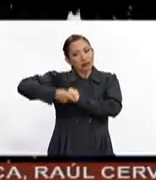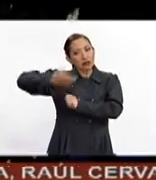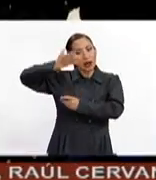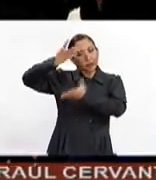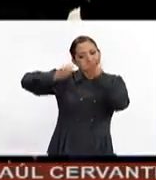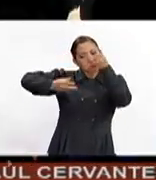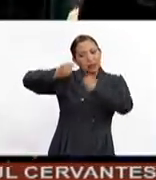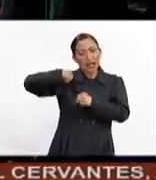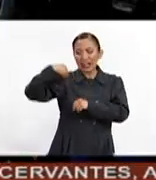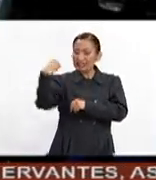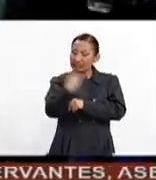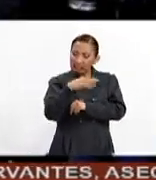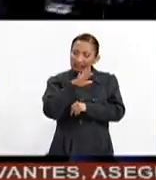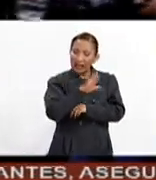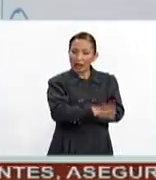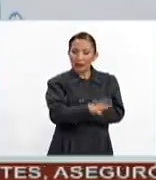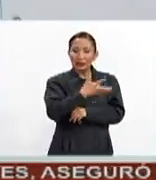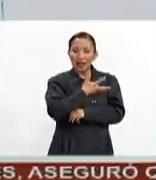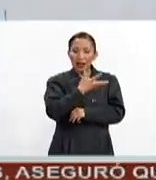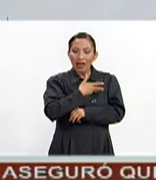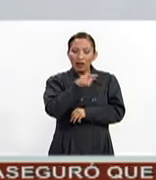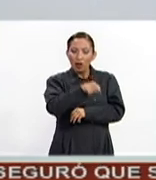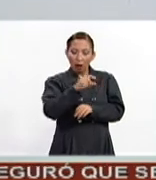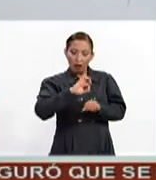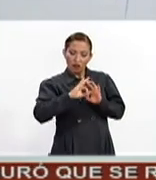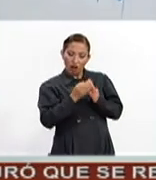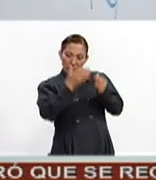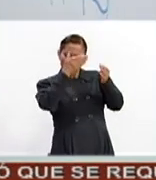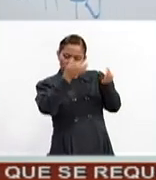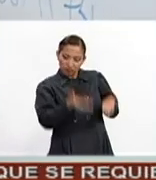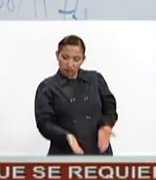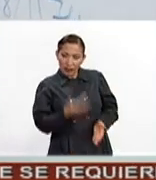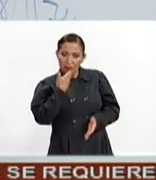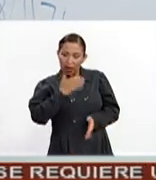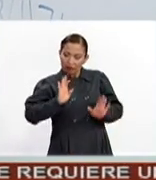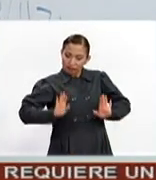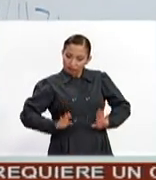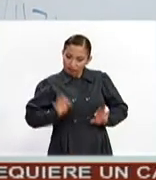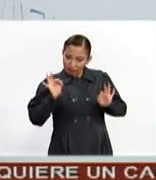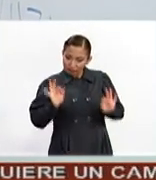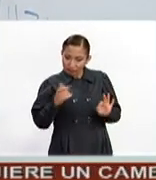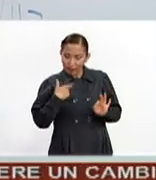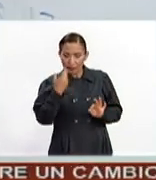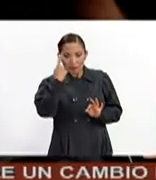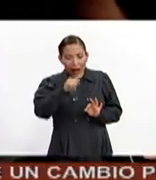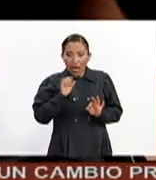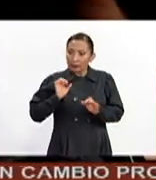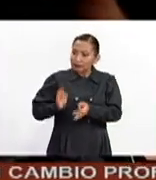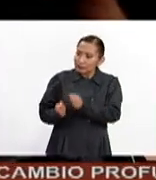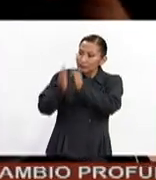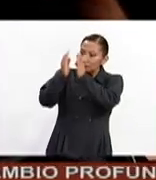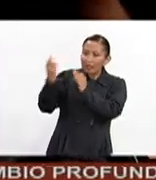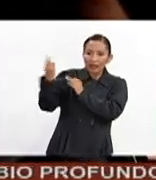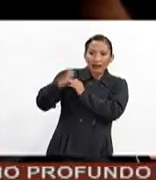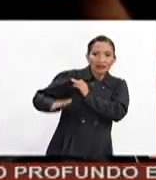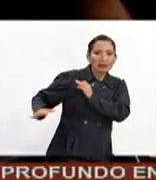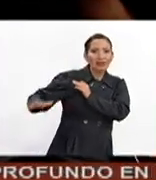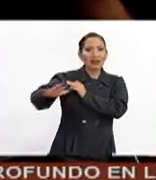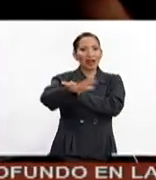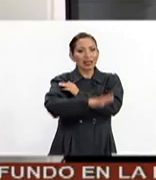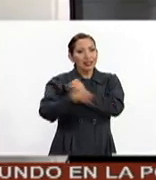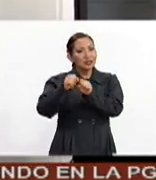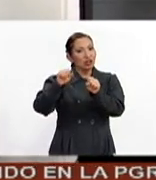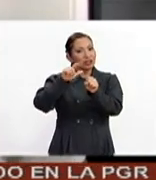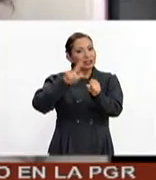traductores. Necesitamos tener una formación sólida pues para responder a las necesidades de